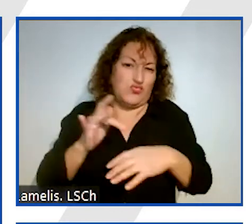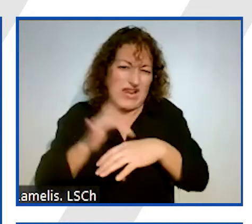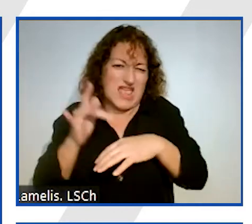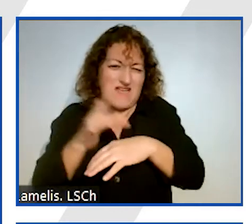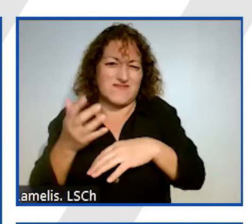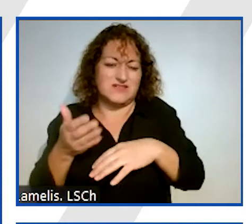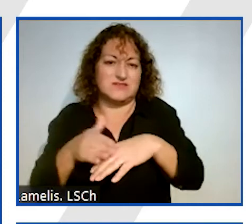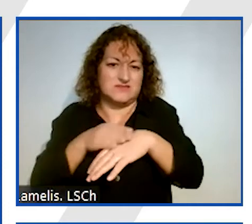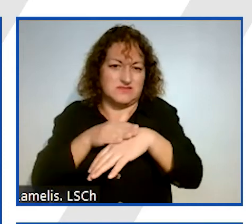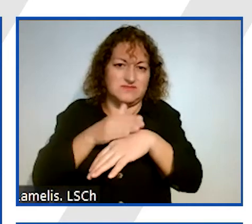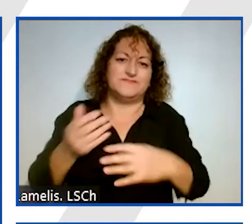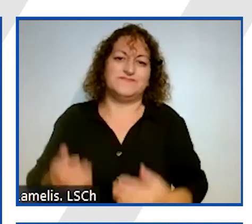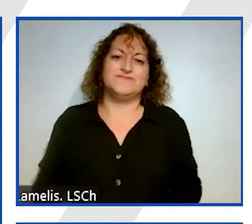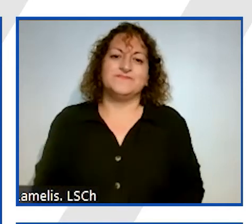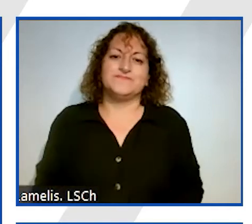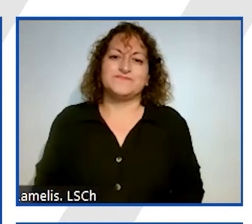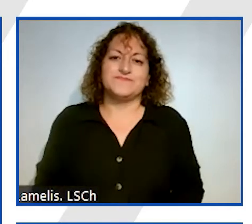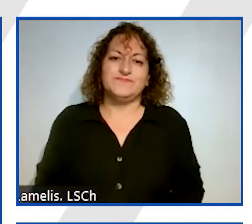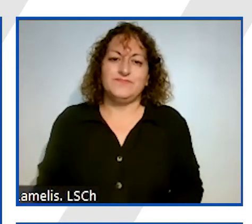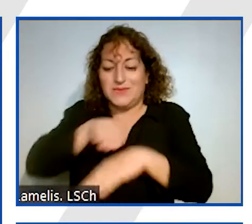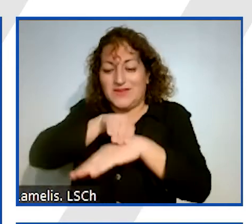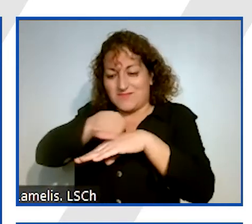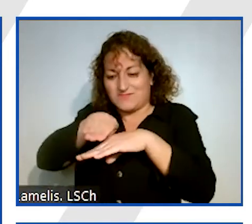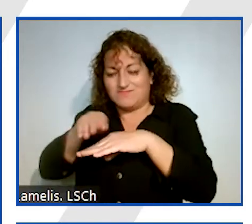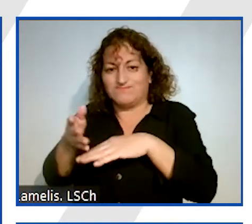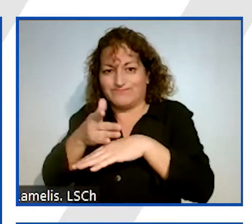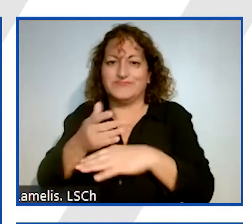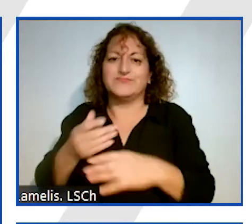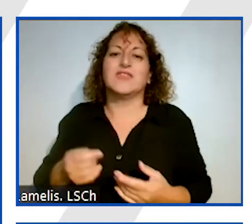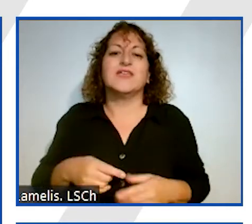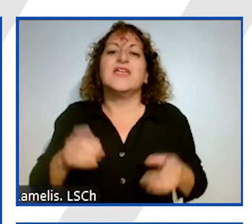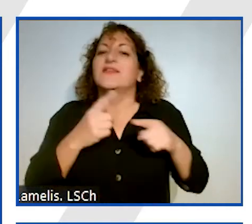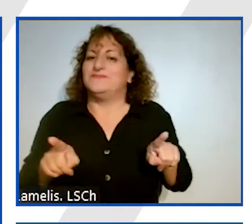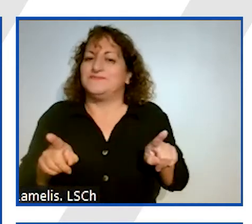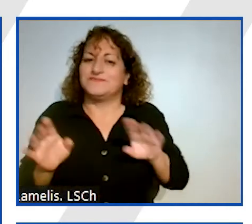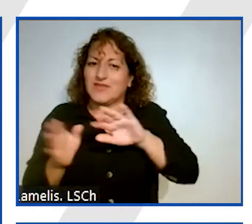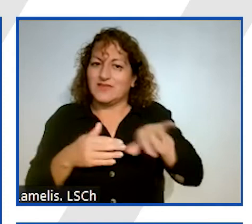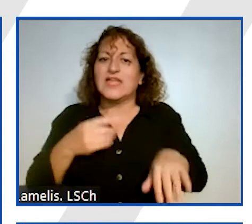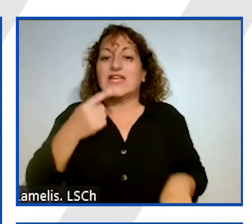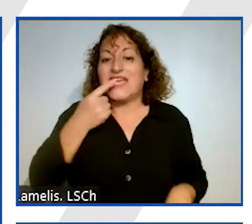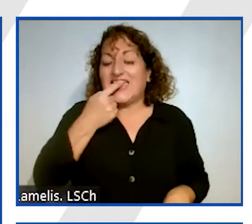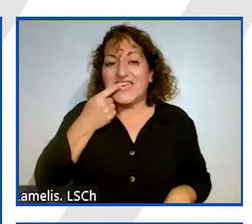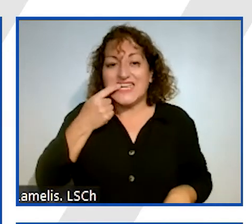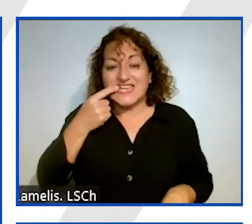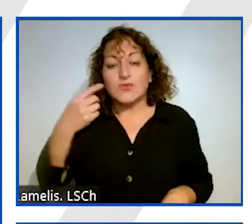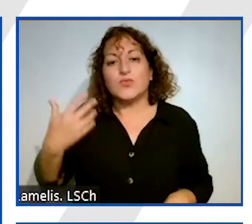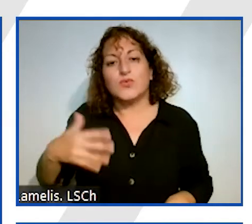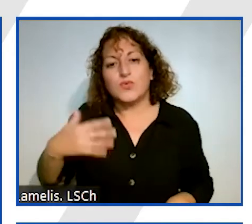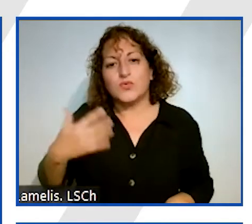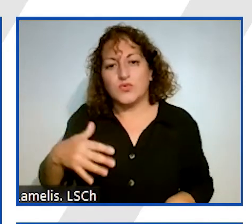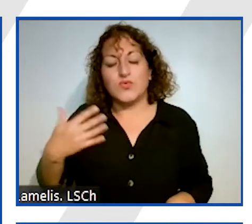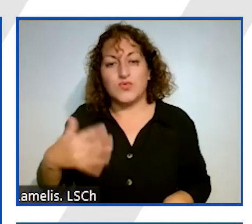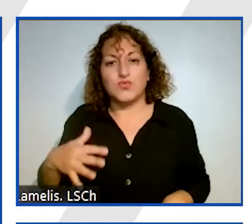Además, los dientes son bastante espectaculares. Estos animales, o esta rana evolutiva, fueron